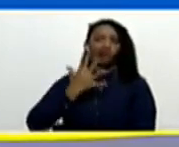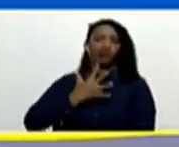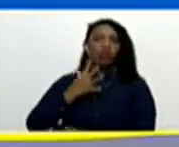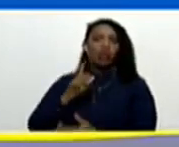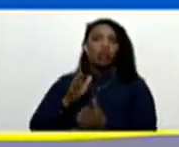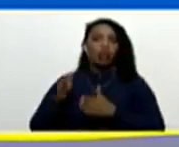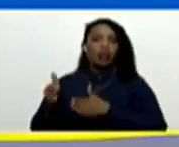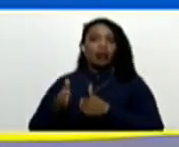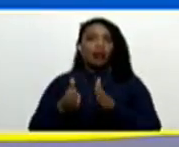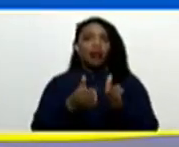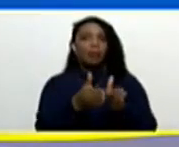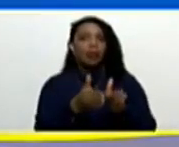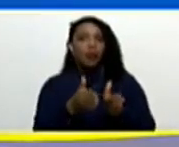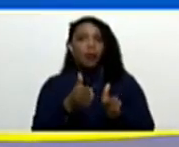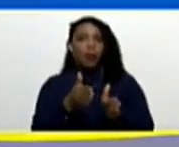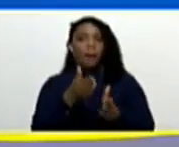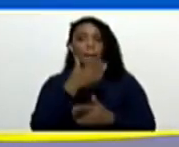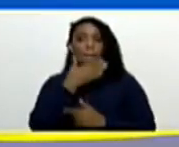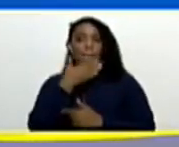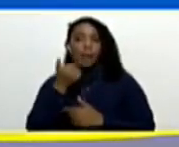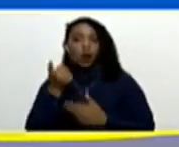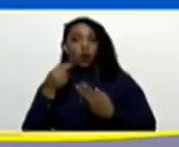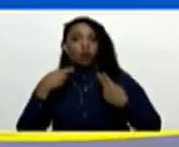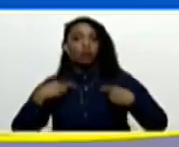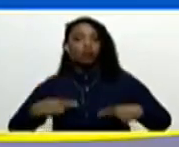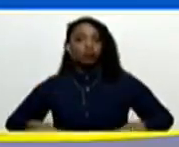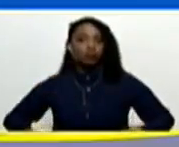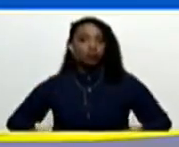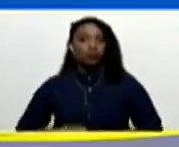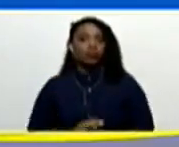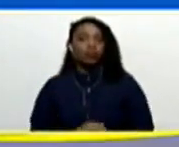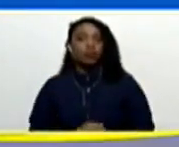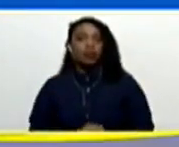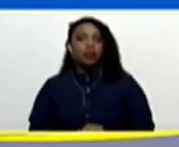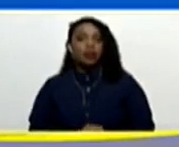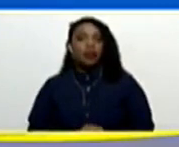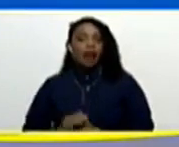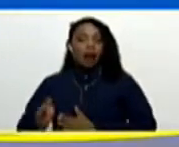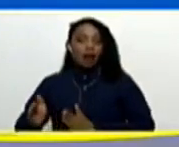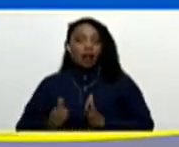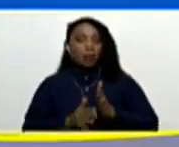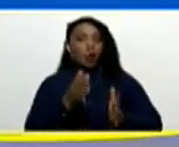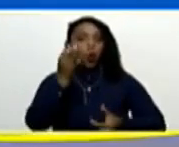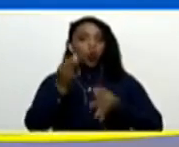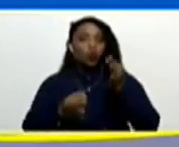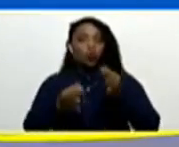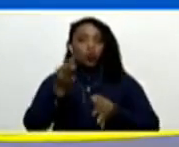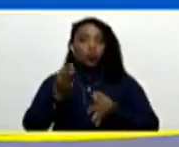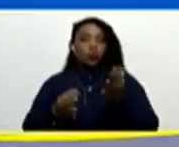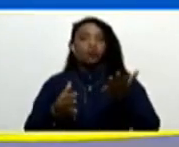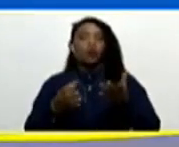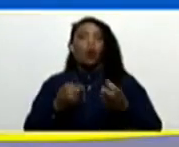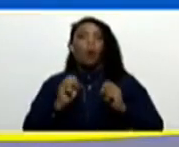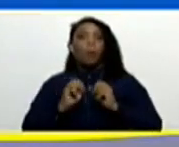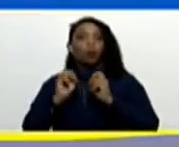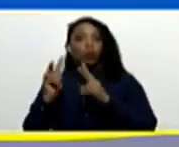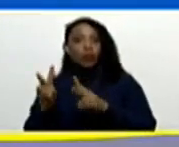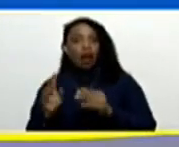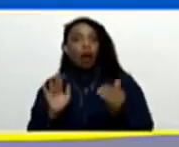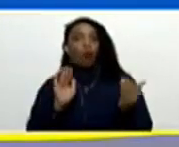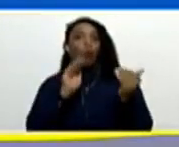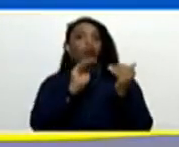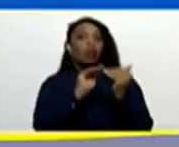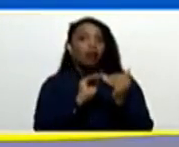camino mejor para la humanidad, un camino de justicia, de oportunidades, de igualdad.